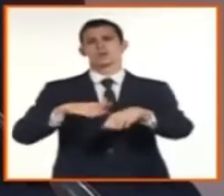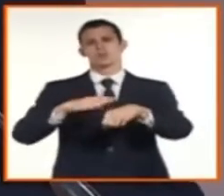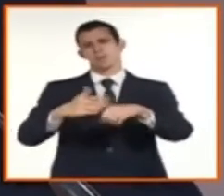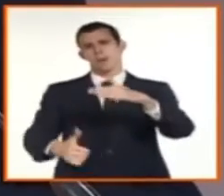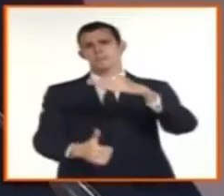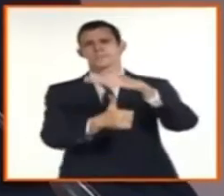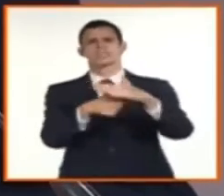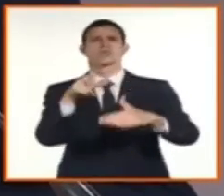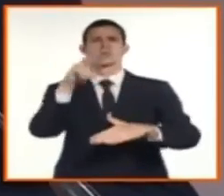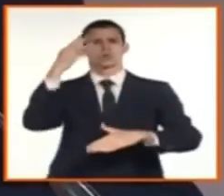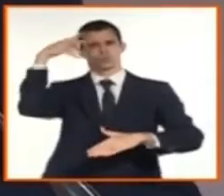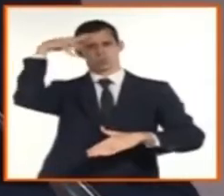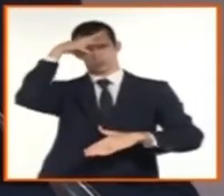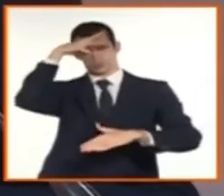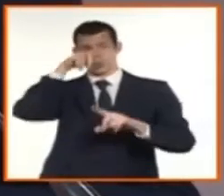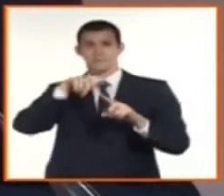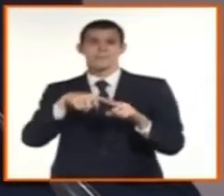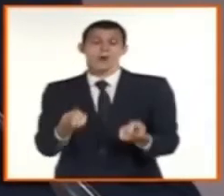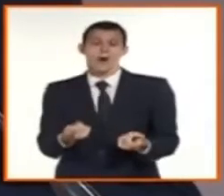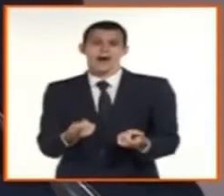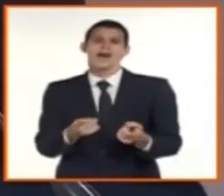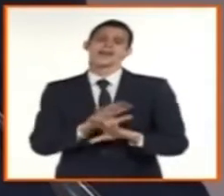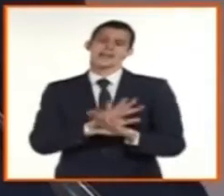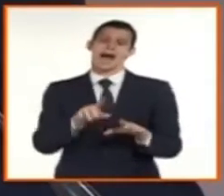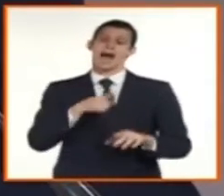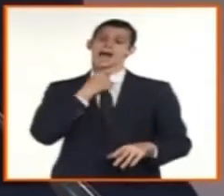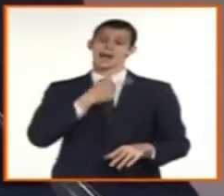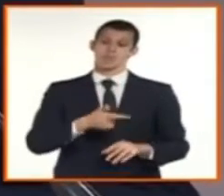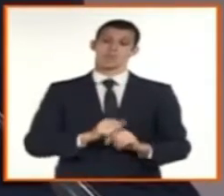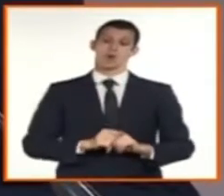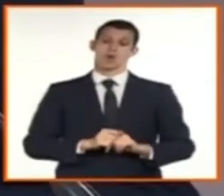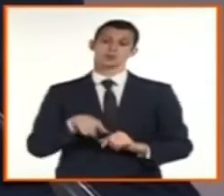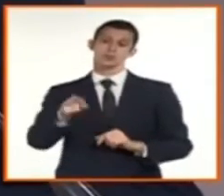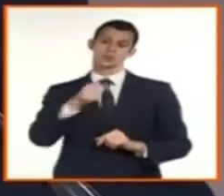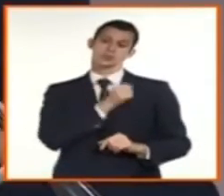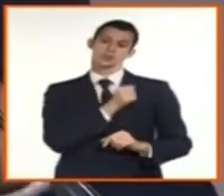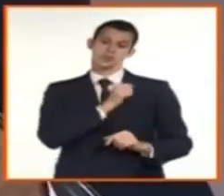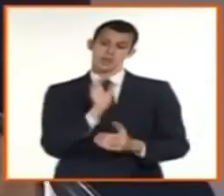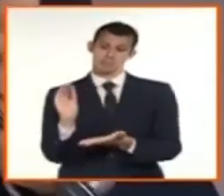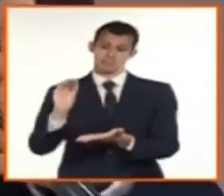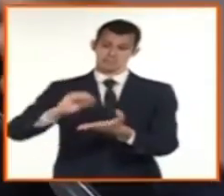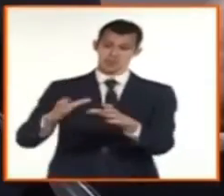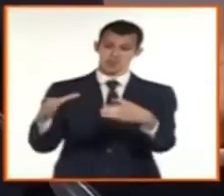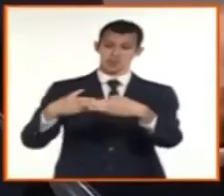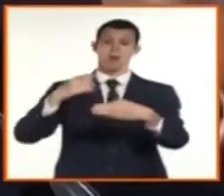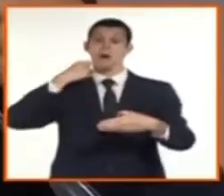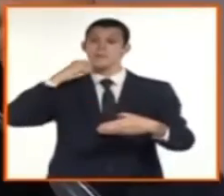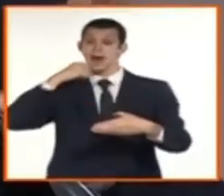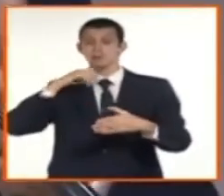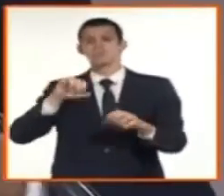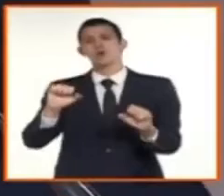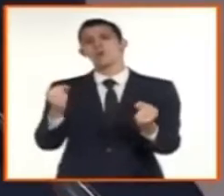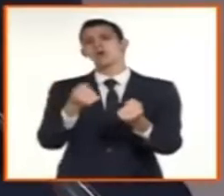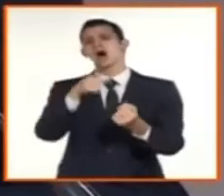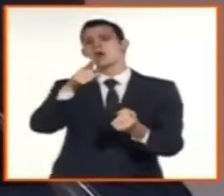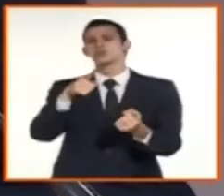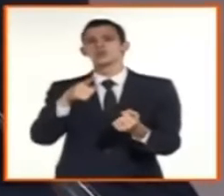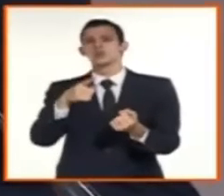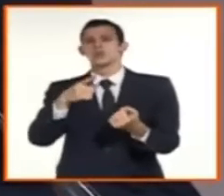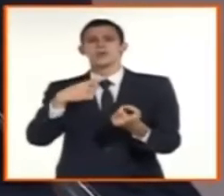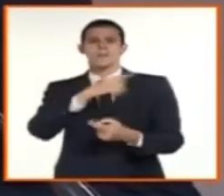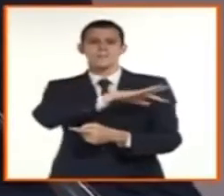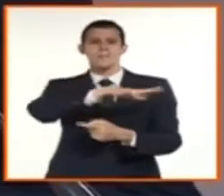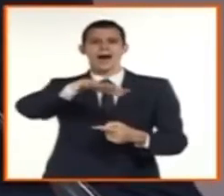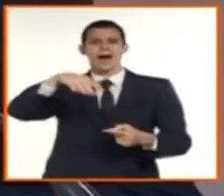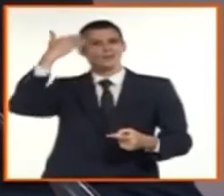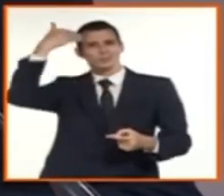a lo cual tienen que renunciar a su propia condición de cubano e ir a buscar este estatus en otro país